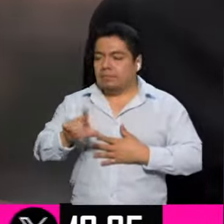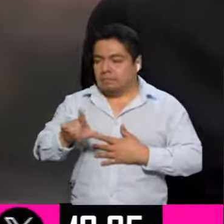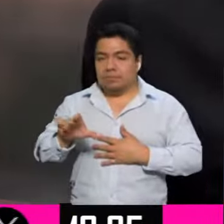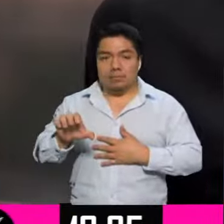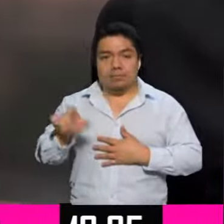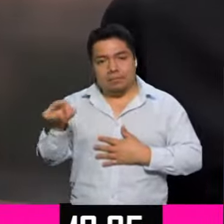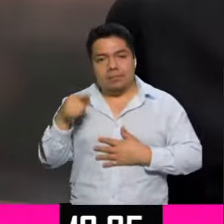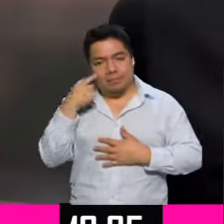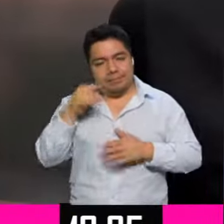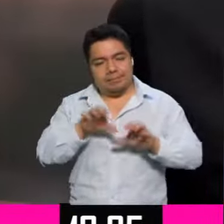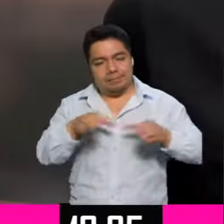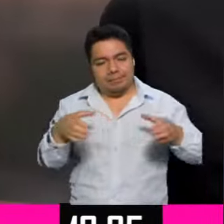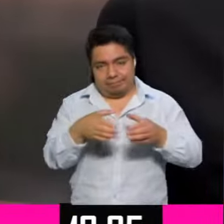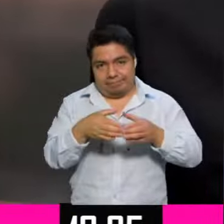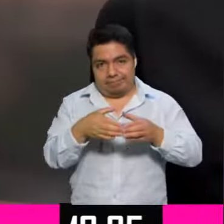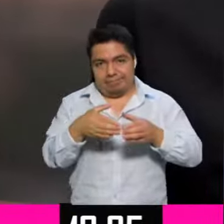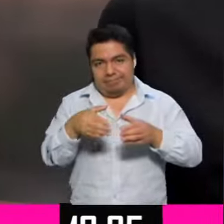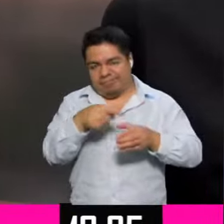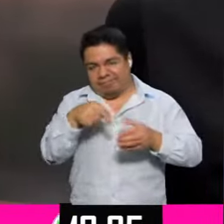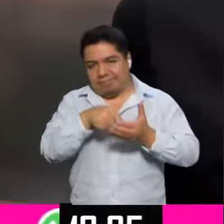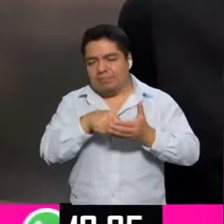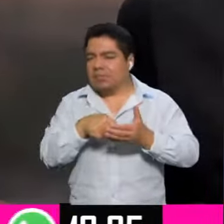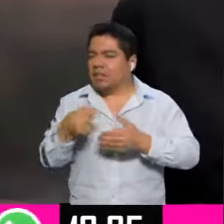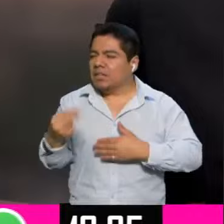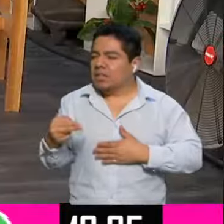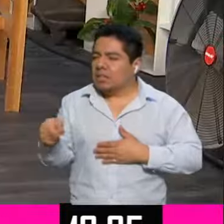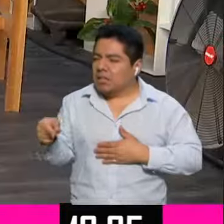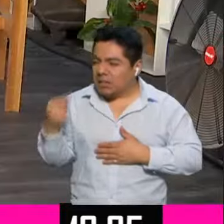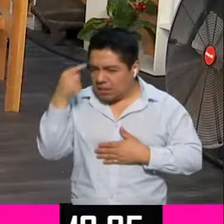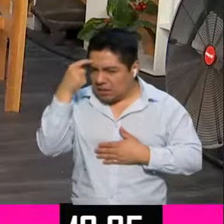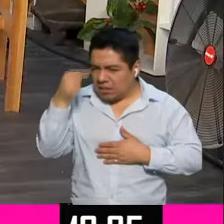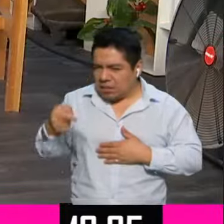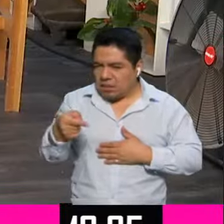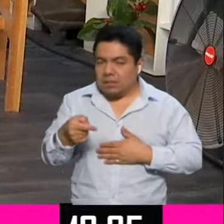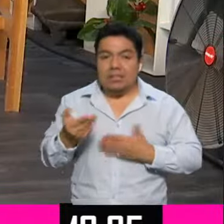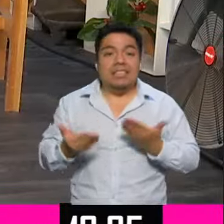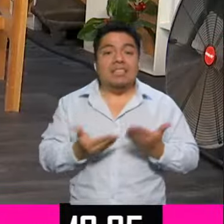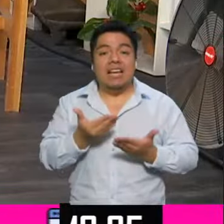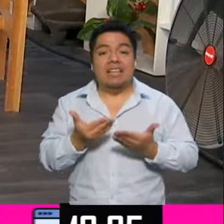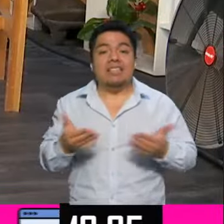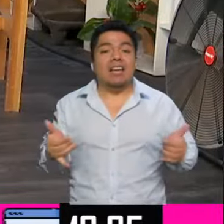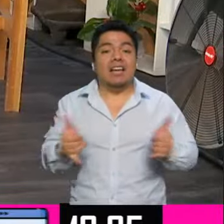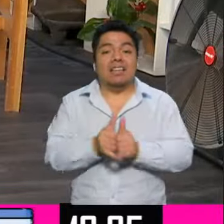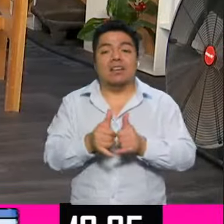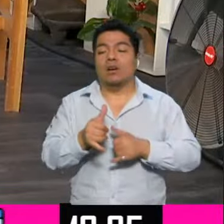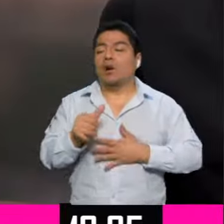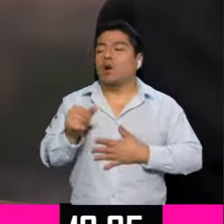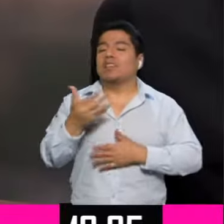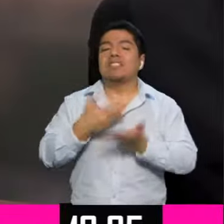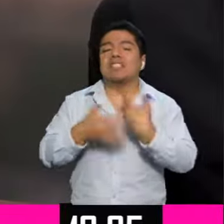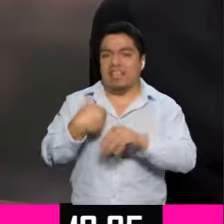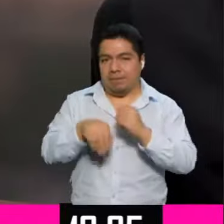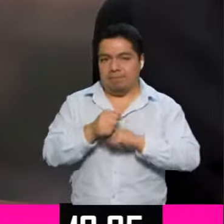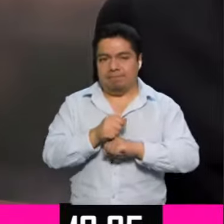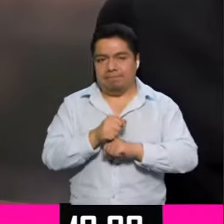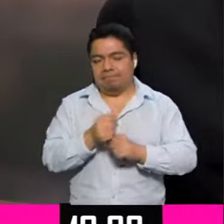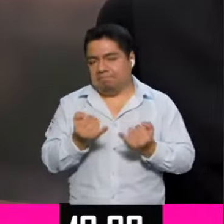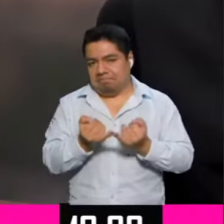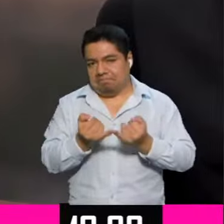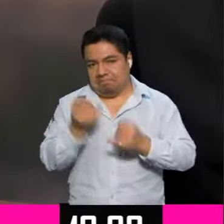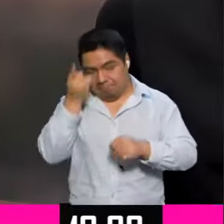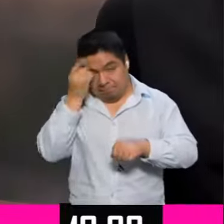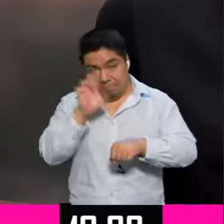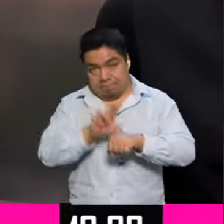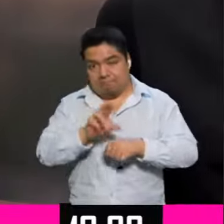la compañía, ¿cómo se llama la compañía? Somos Danza Enseña. Ok, y al buen